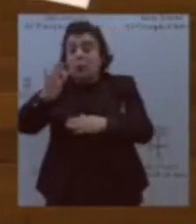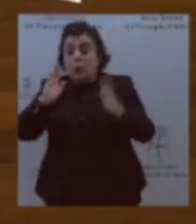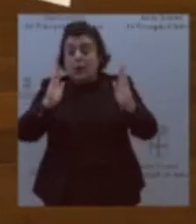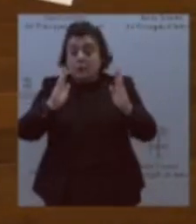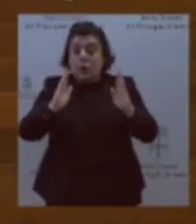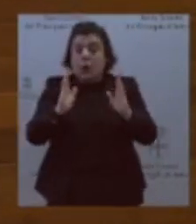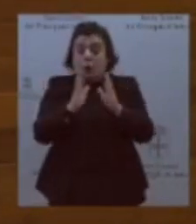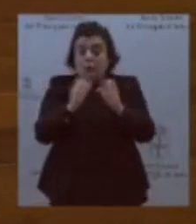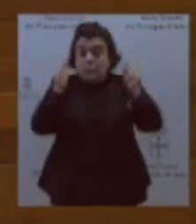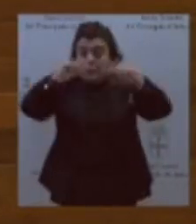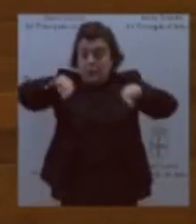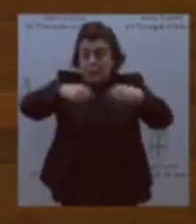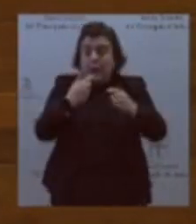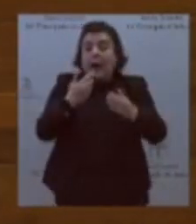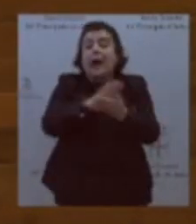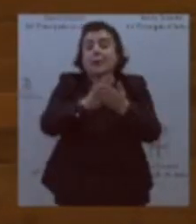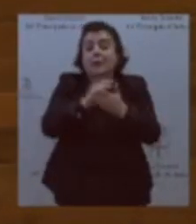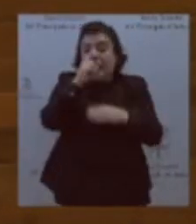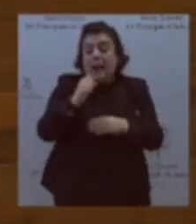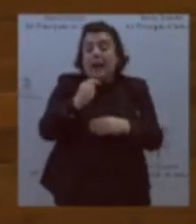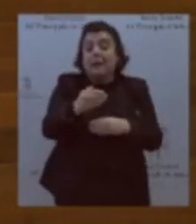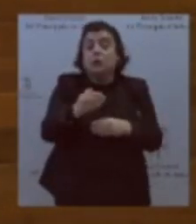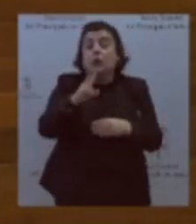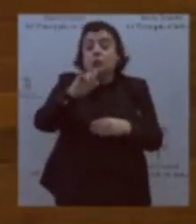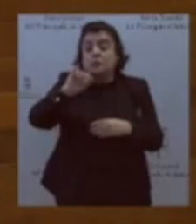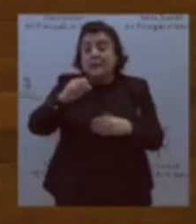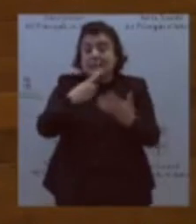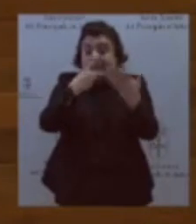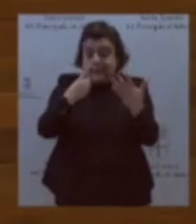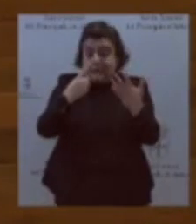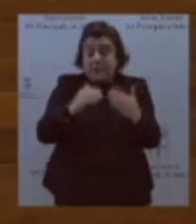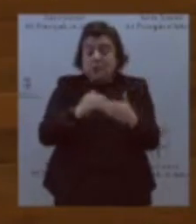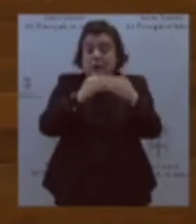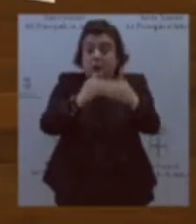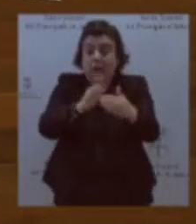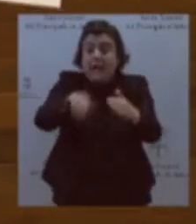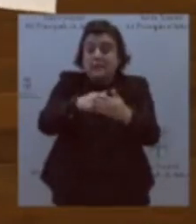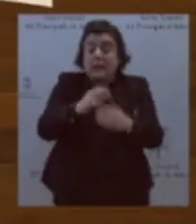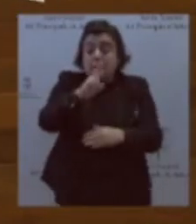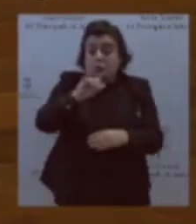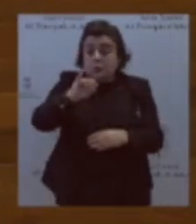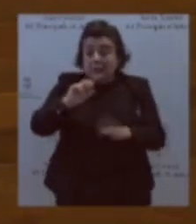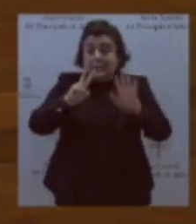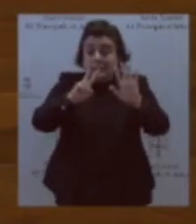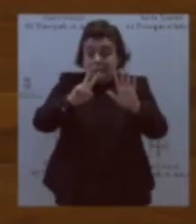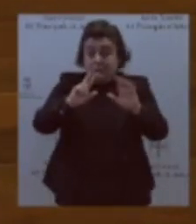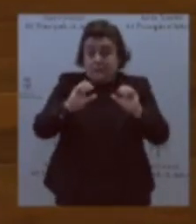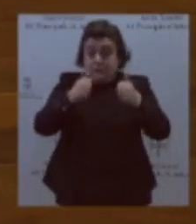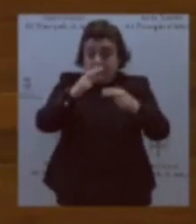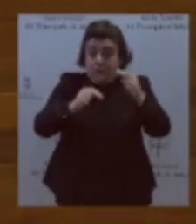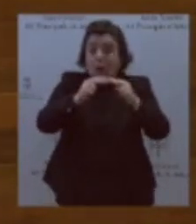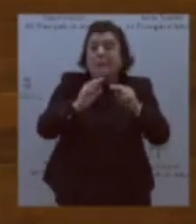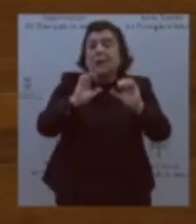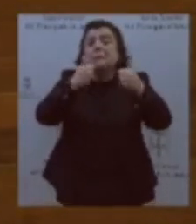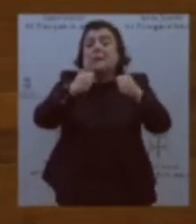retrasa hasta que al final una encomienda de gestión se produce en el año 2007 para unas obras que iban a comenzar en el año 2009 al final, con un plazo de